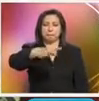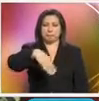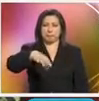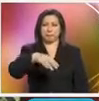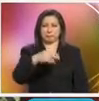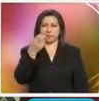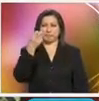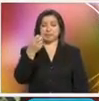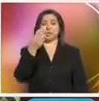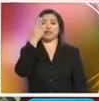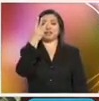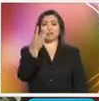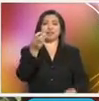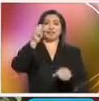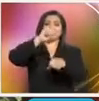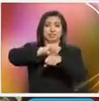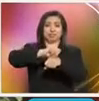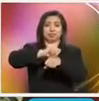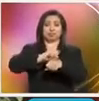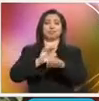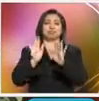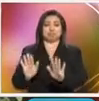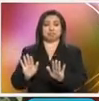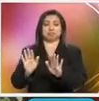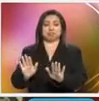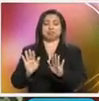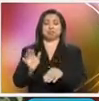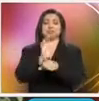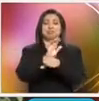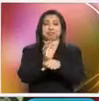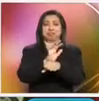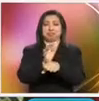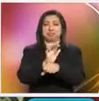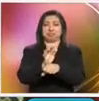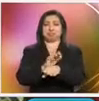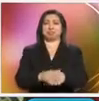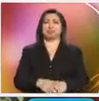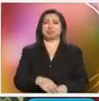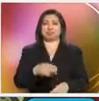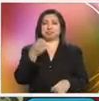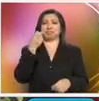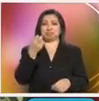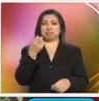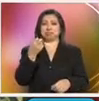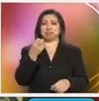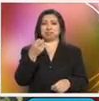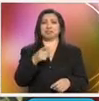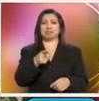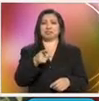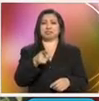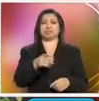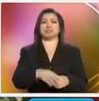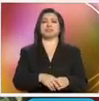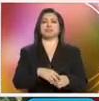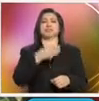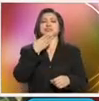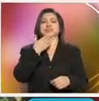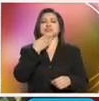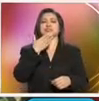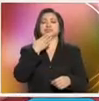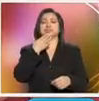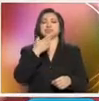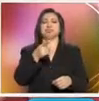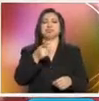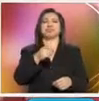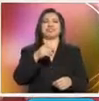van a ver Dori. Oye, Ahí va a nos estar. tienes que traer, por favor, la síntesis y tu opinión acerca de Buscando a Dory, ¿eh? Ahorita saliendo de aquí me